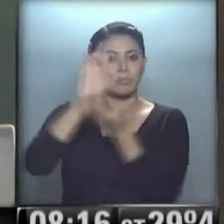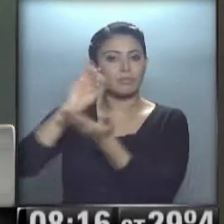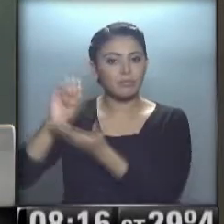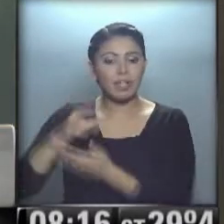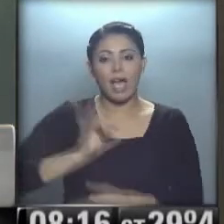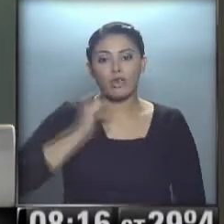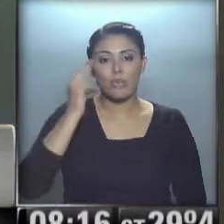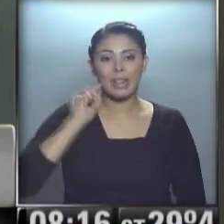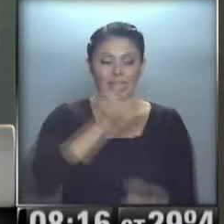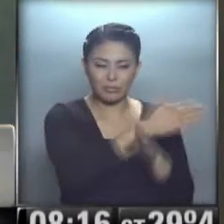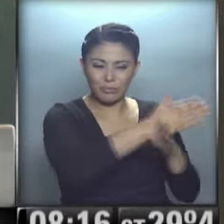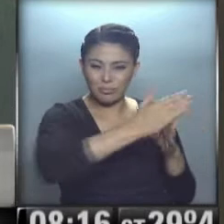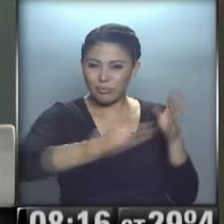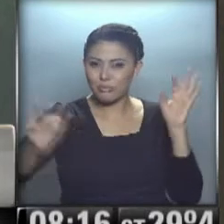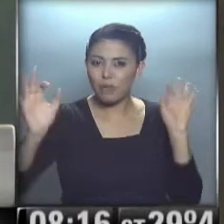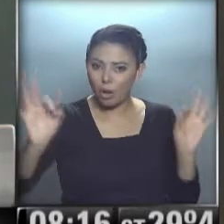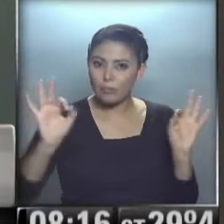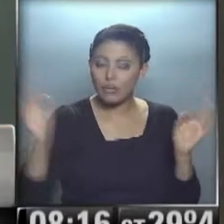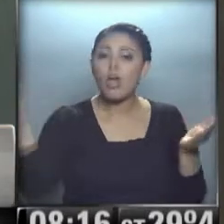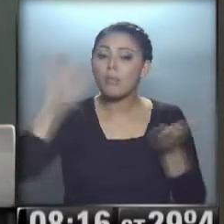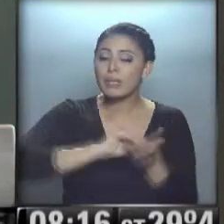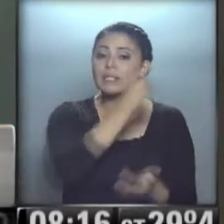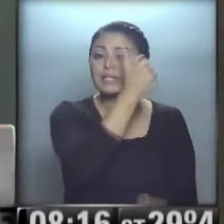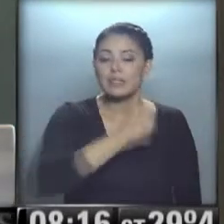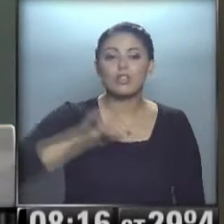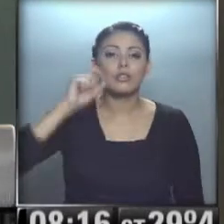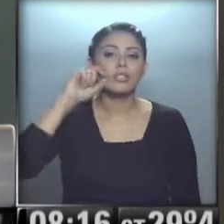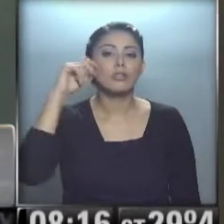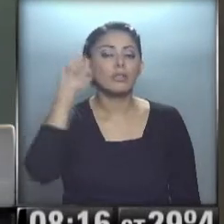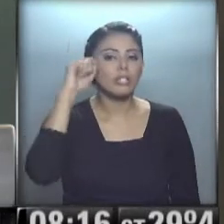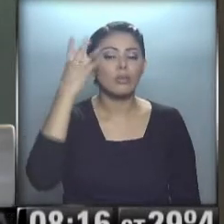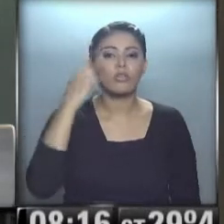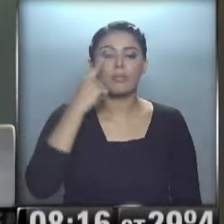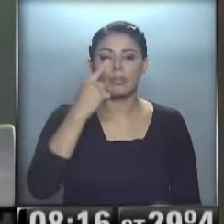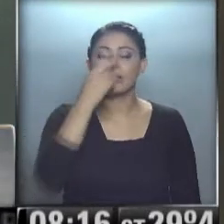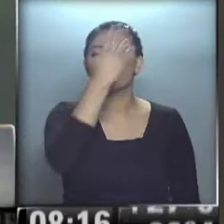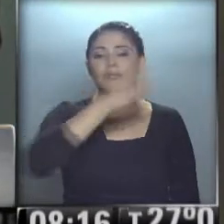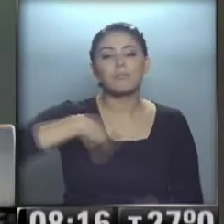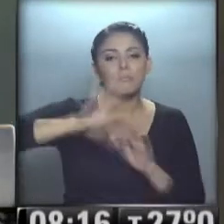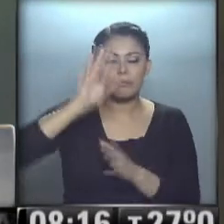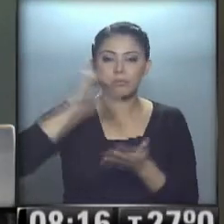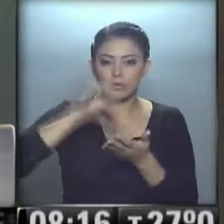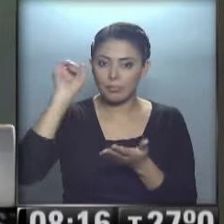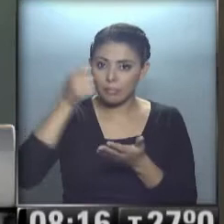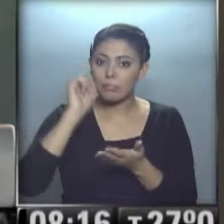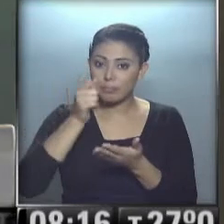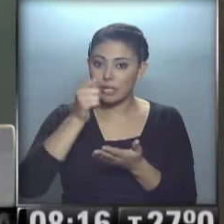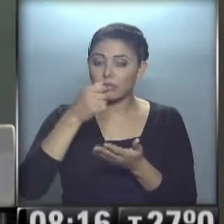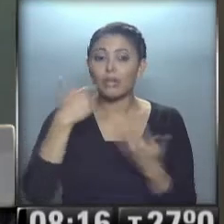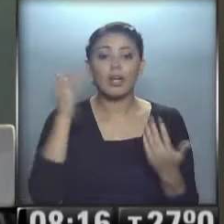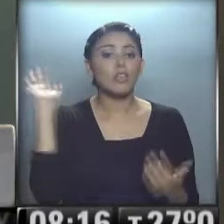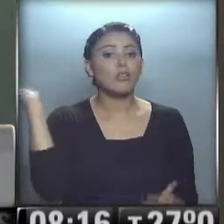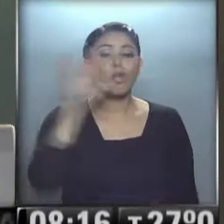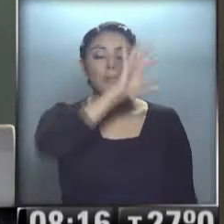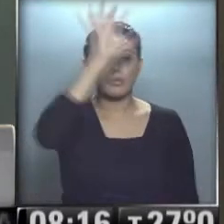del año 2013, y los 634.840 millones de pesos que se transfieren efectivamente a las